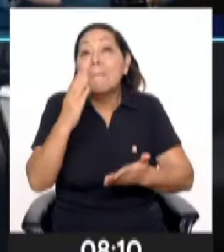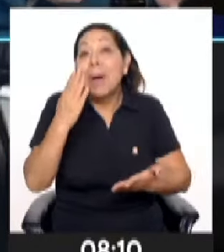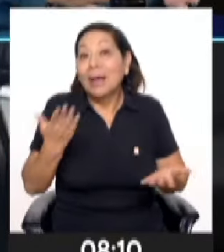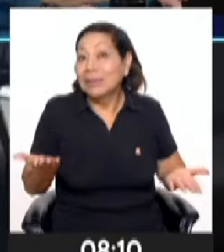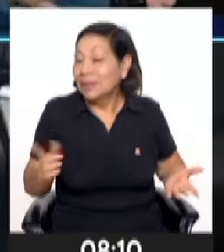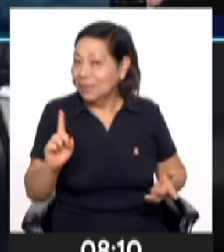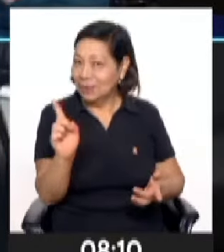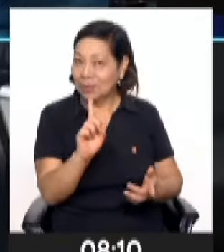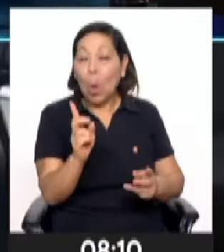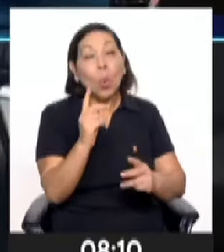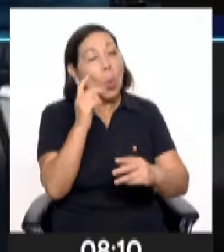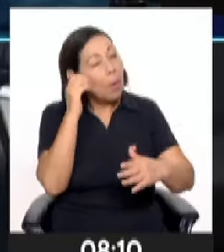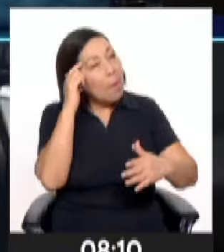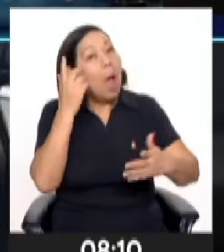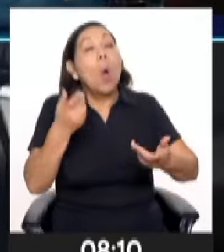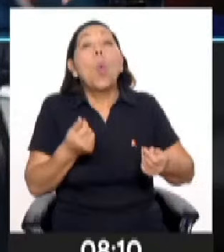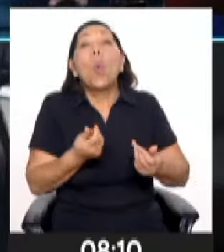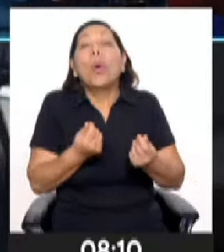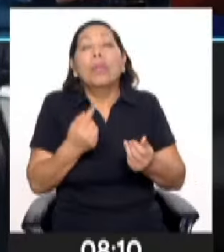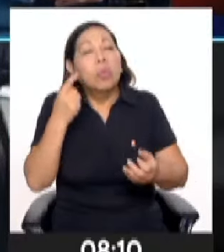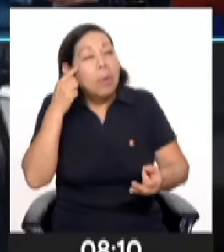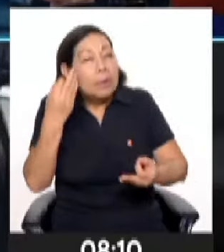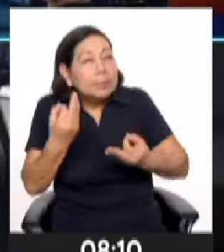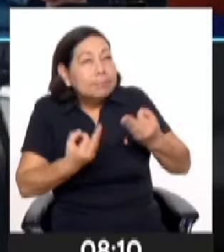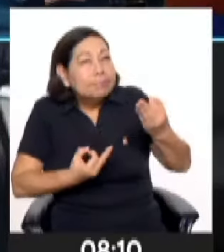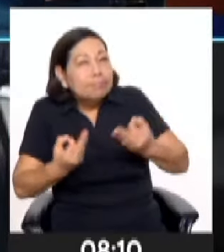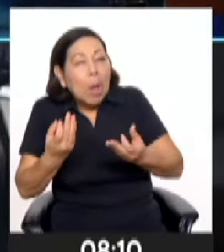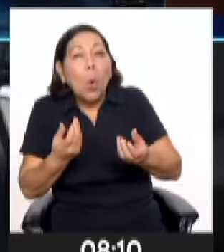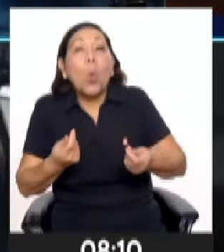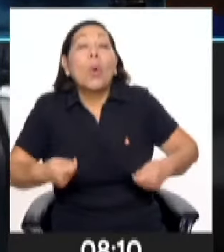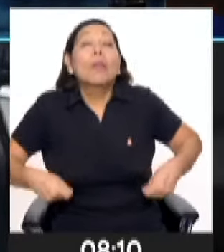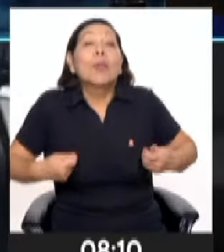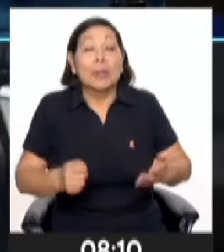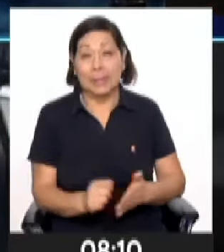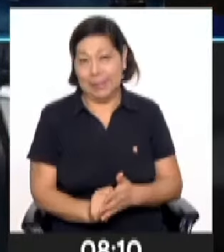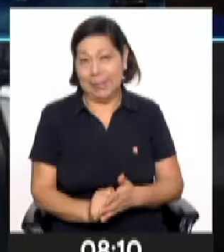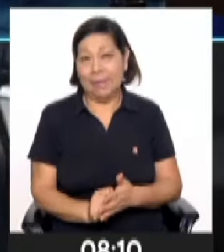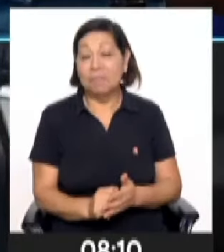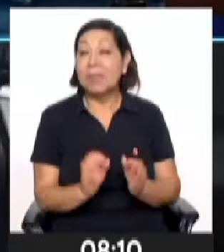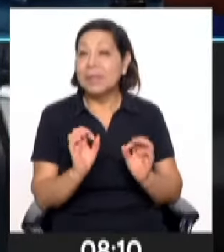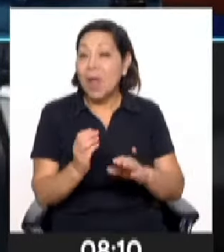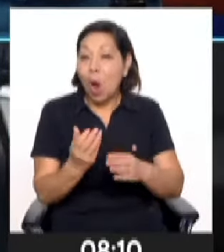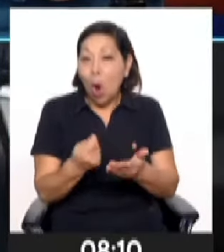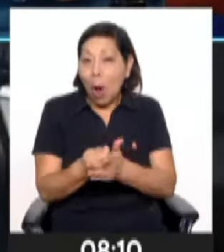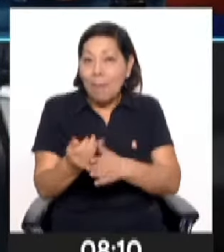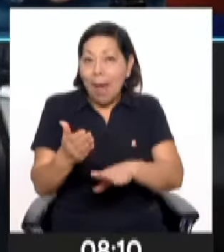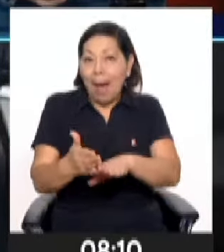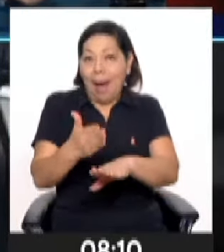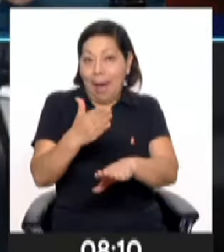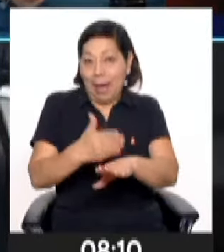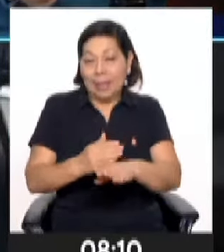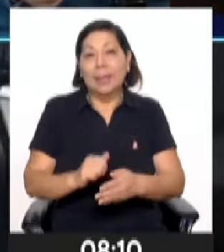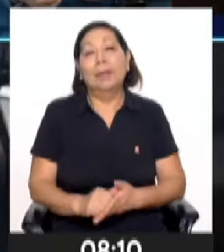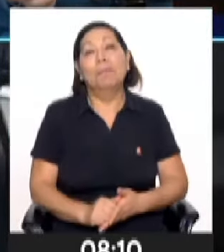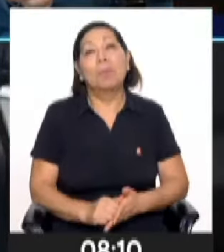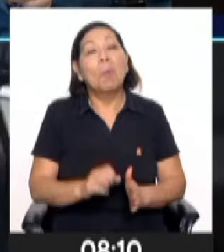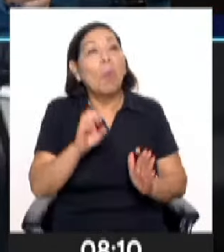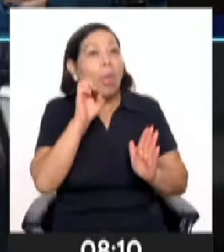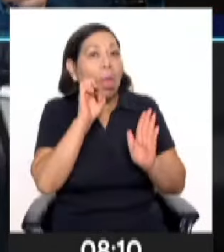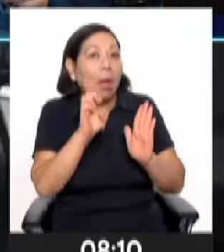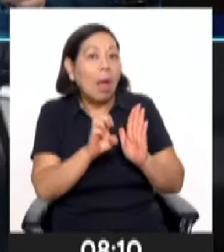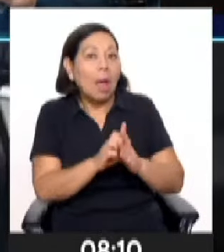la idea es, no, poner un tope e ir controlándolo, ¿no? Lo segundo importante es comprar con anticipación. Si yo, por